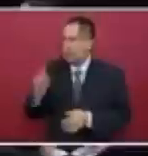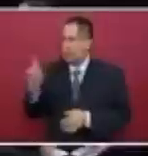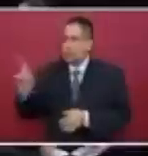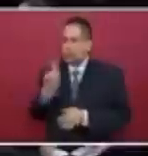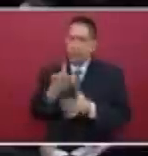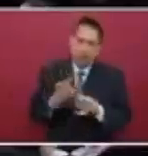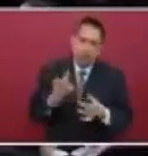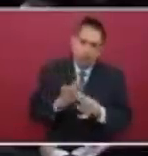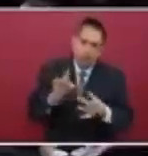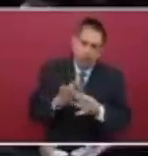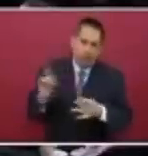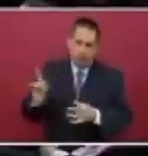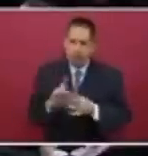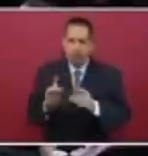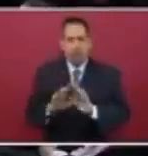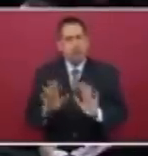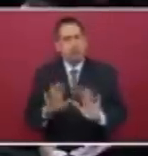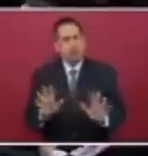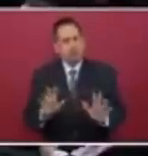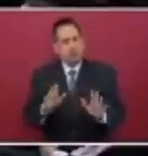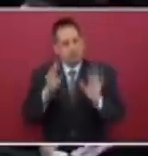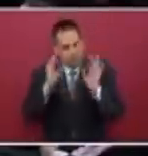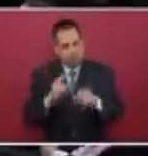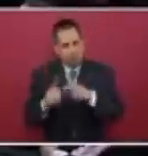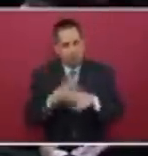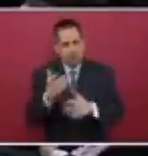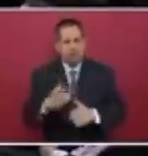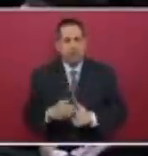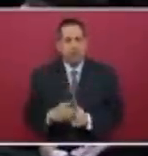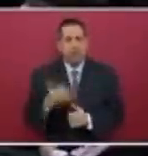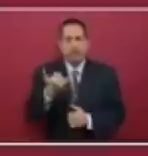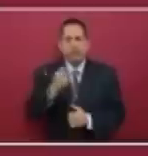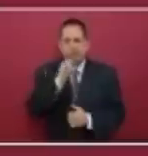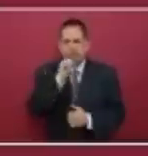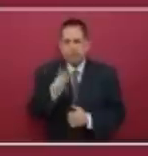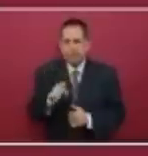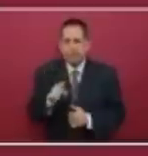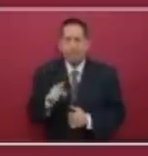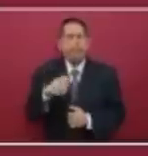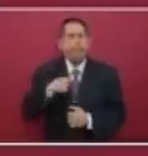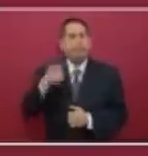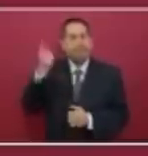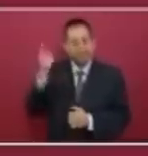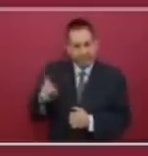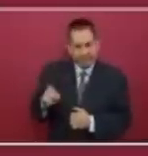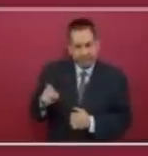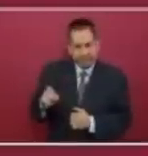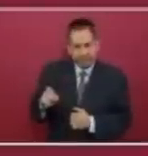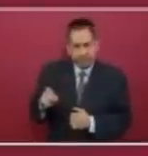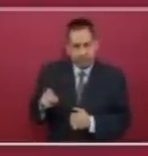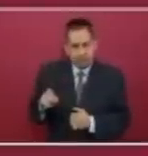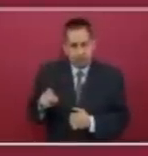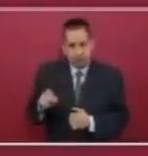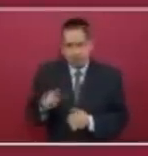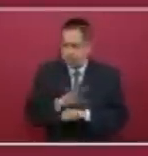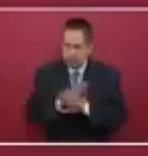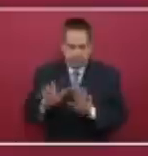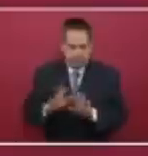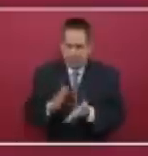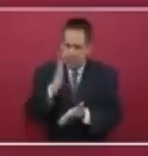comparecientes este ya lee e instruir de que oprime un